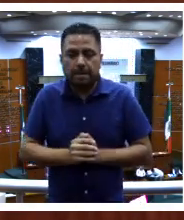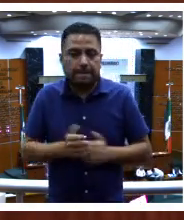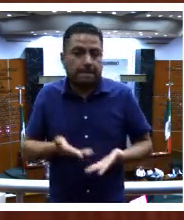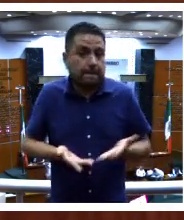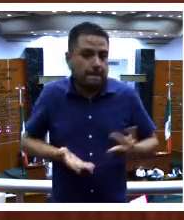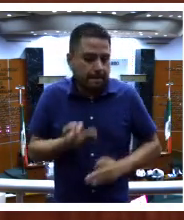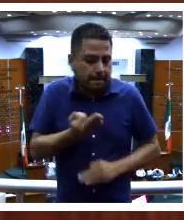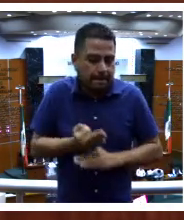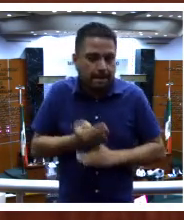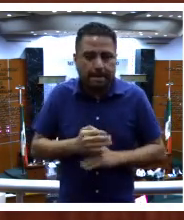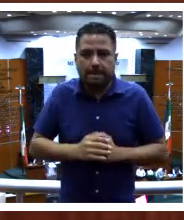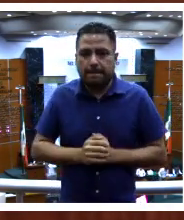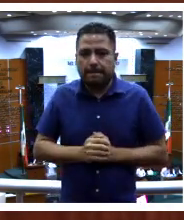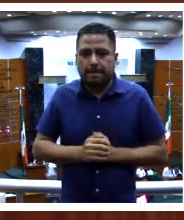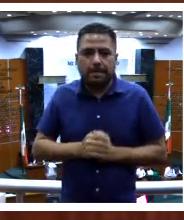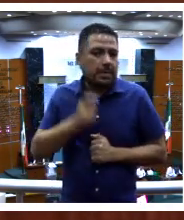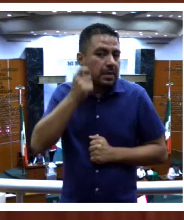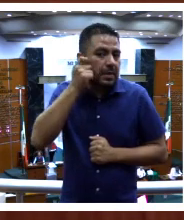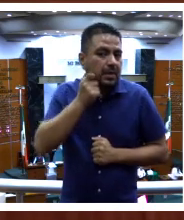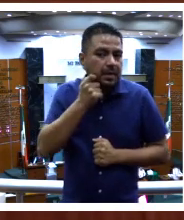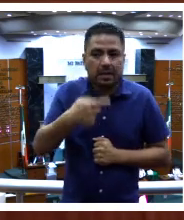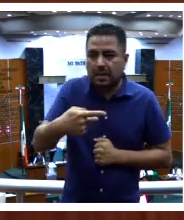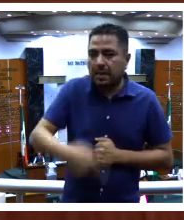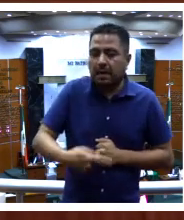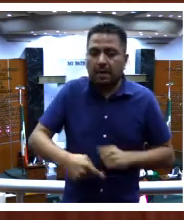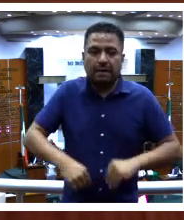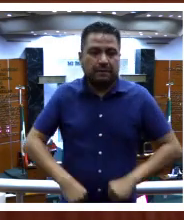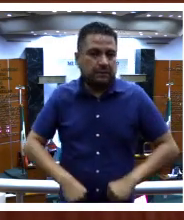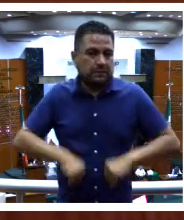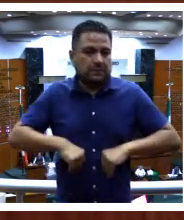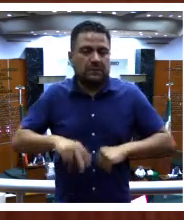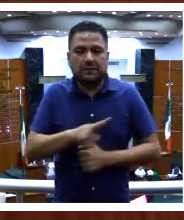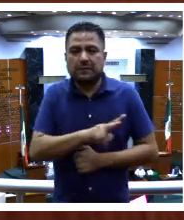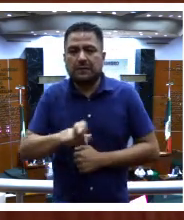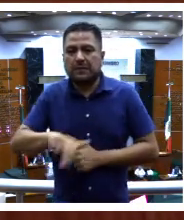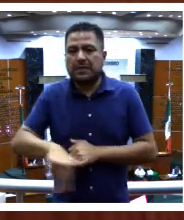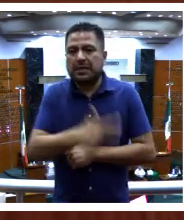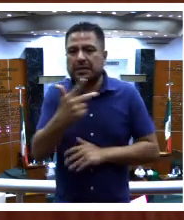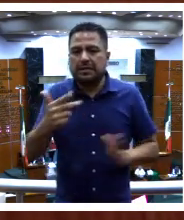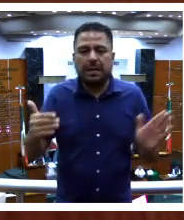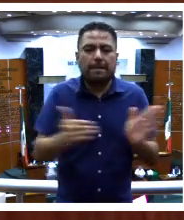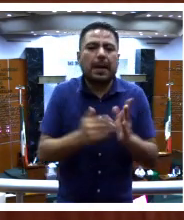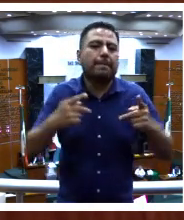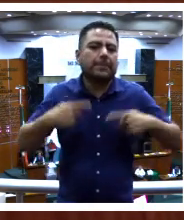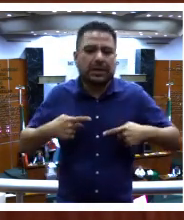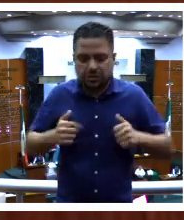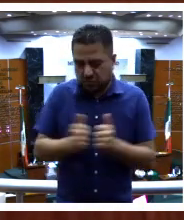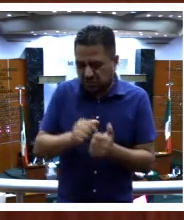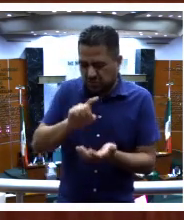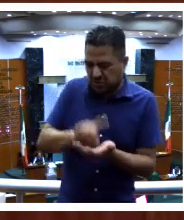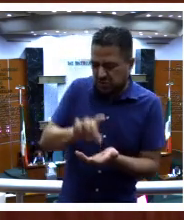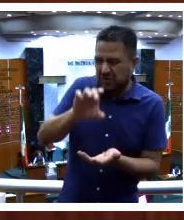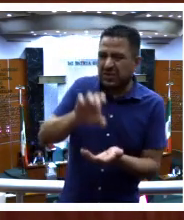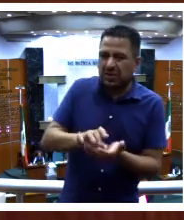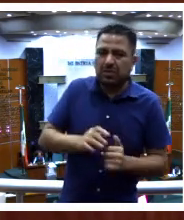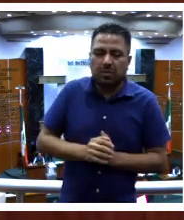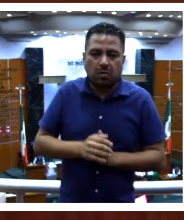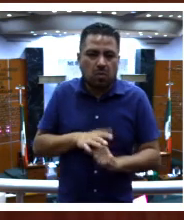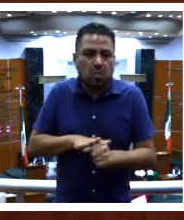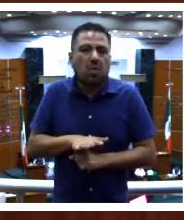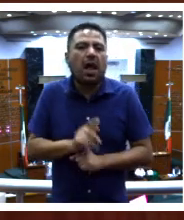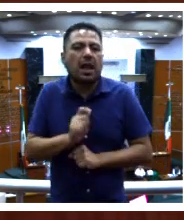Ahora bien, siendo que en Guerrero viven 213,000 personas con discapacidad, lo